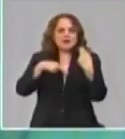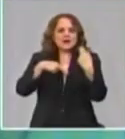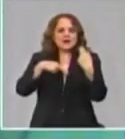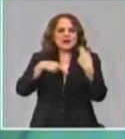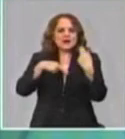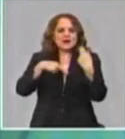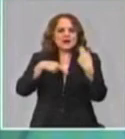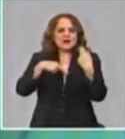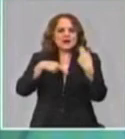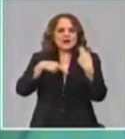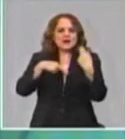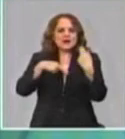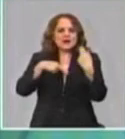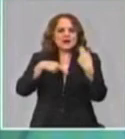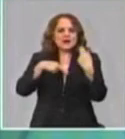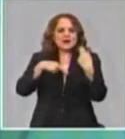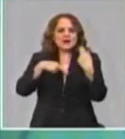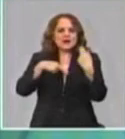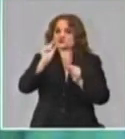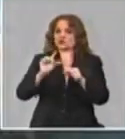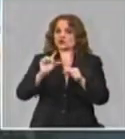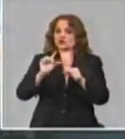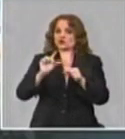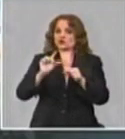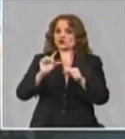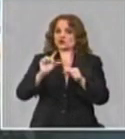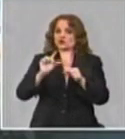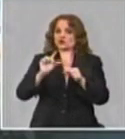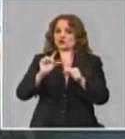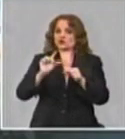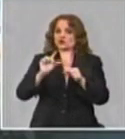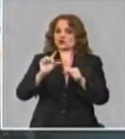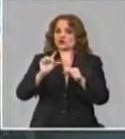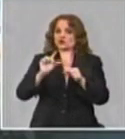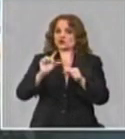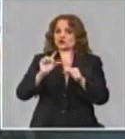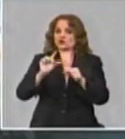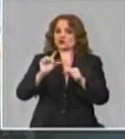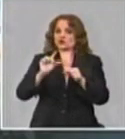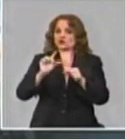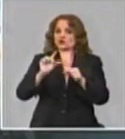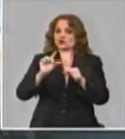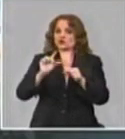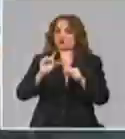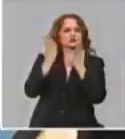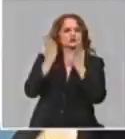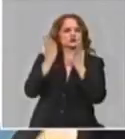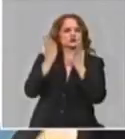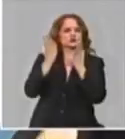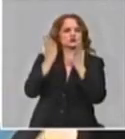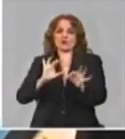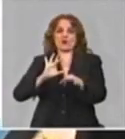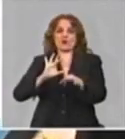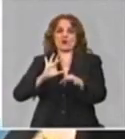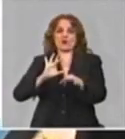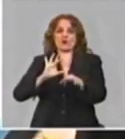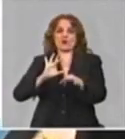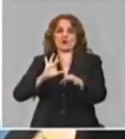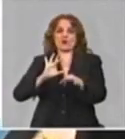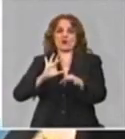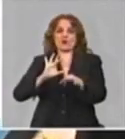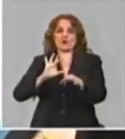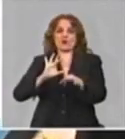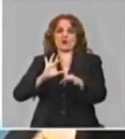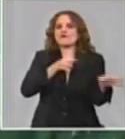COVID. Se trata de lograr mayor preparación frente a una enfermedad de etiología desconocida para ganarle el terreno y